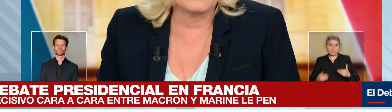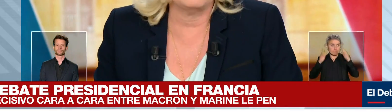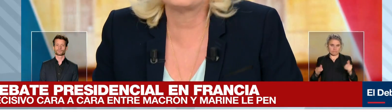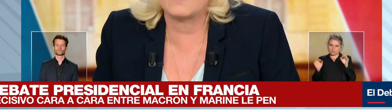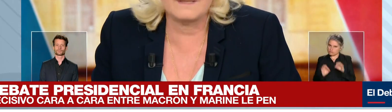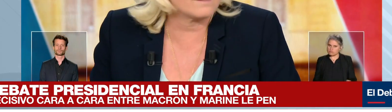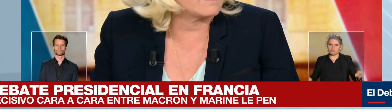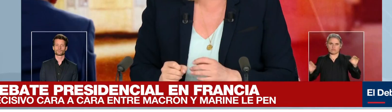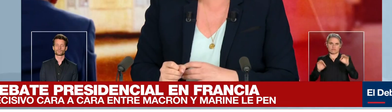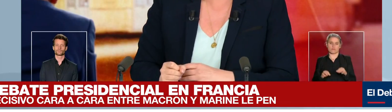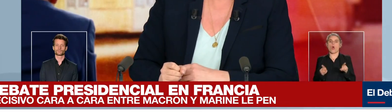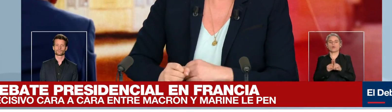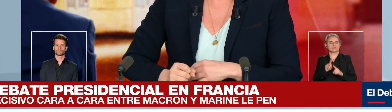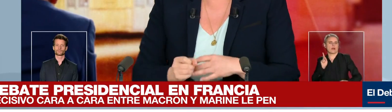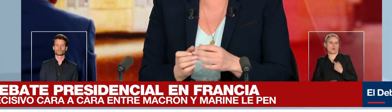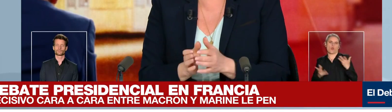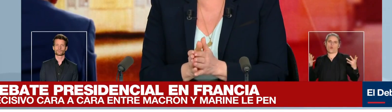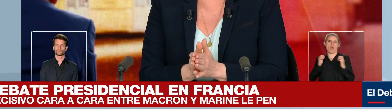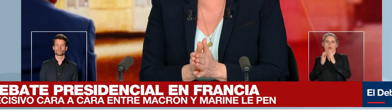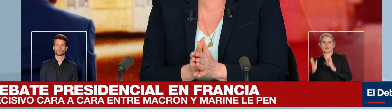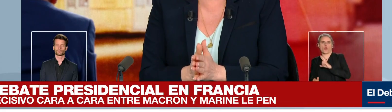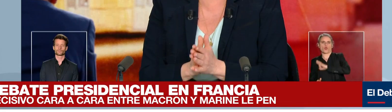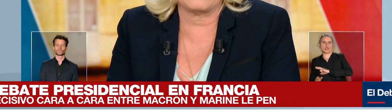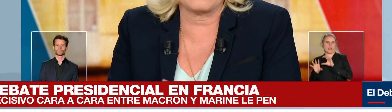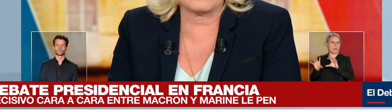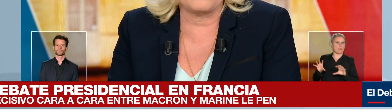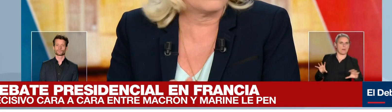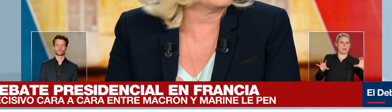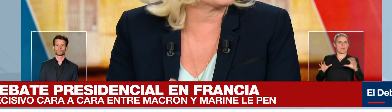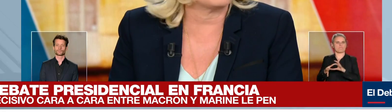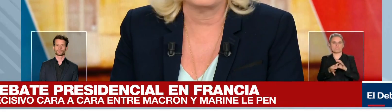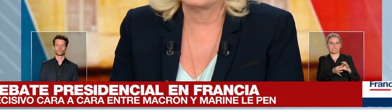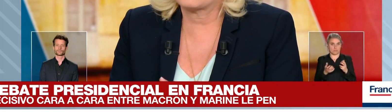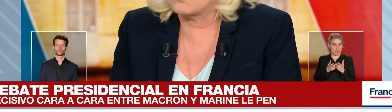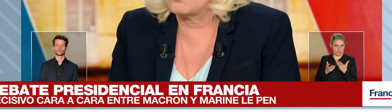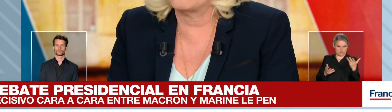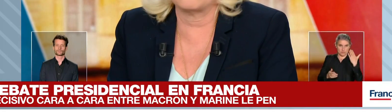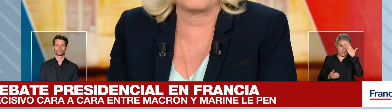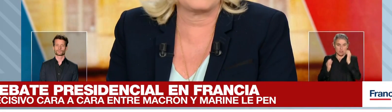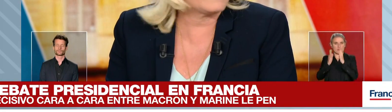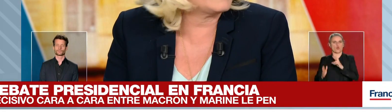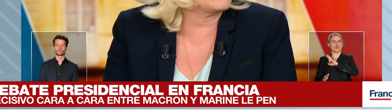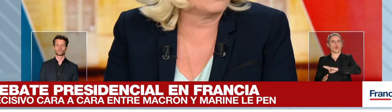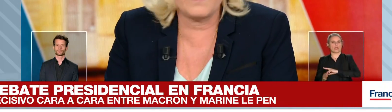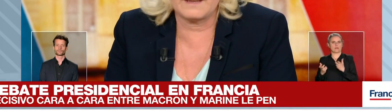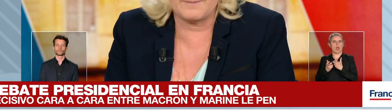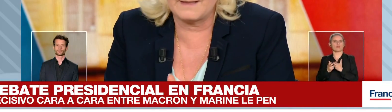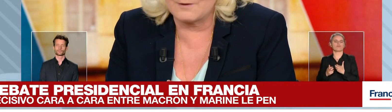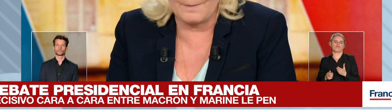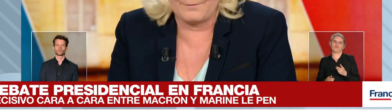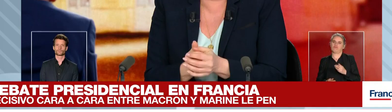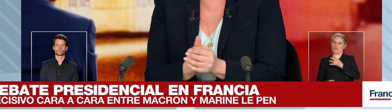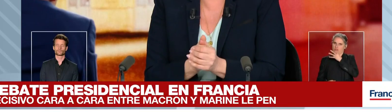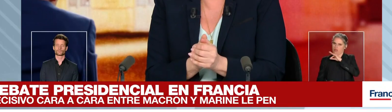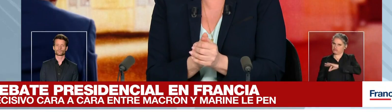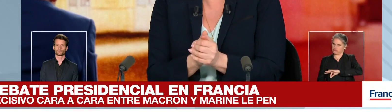Y pienso que hay que reflexionar sobre un modelo mutualista de los hogares geriátricos. Los hogares geriátricos que ganan dinero